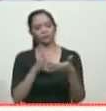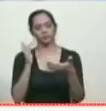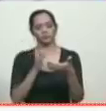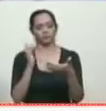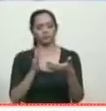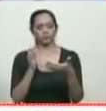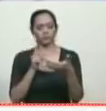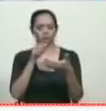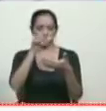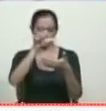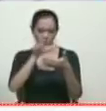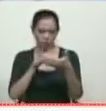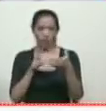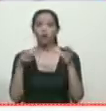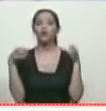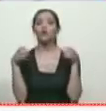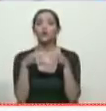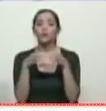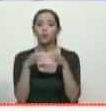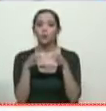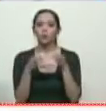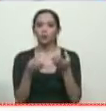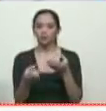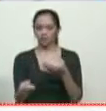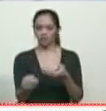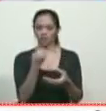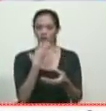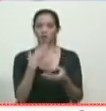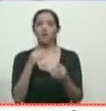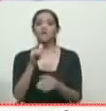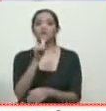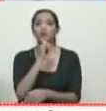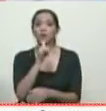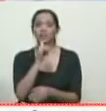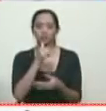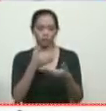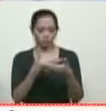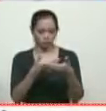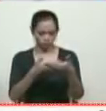grupos, de esos contactos, tú recibes una información, y cuando la